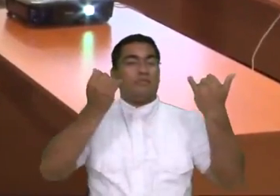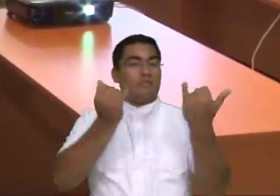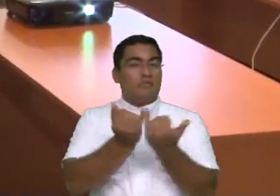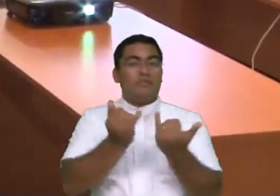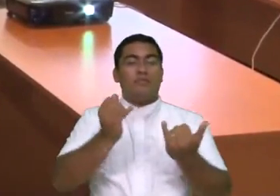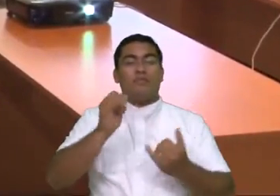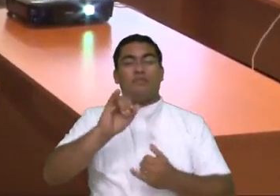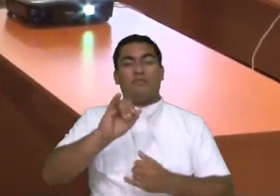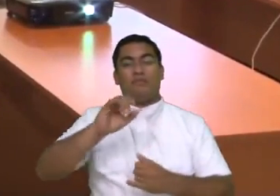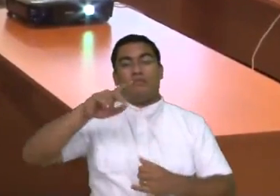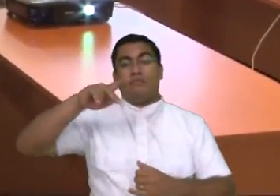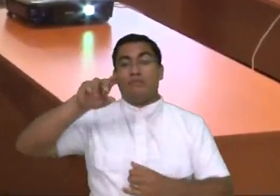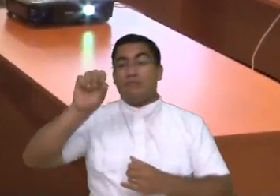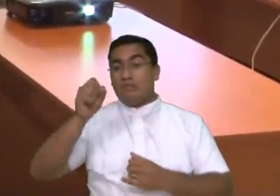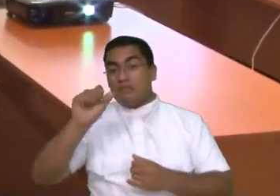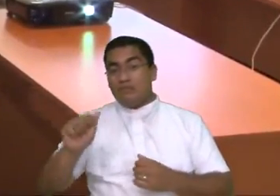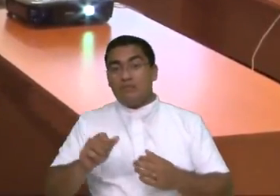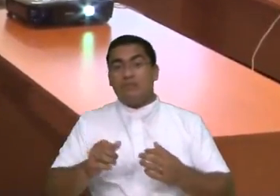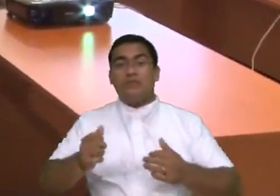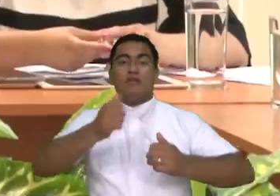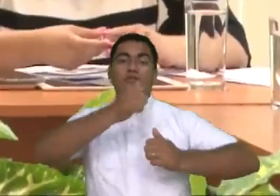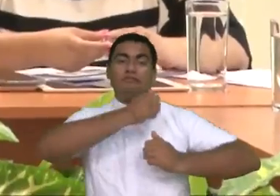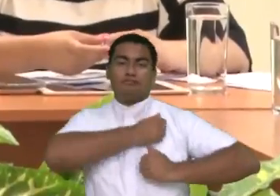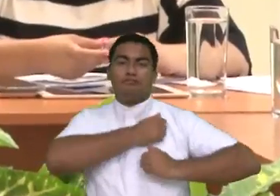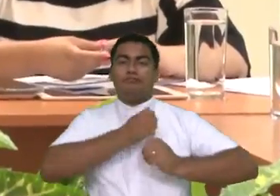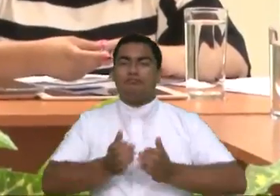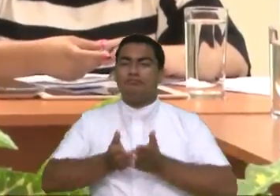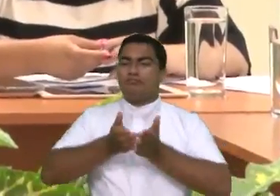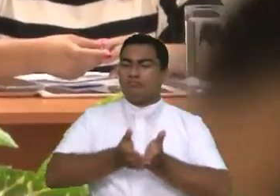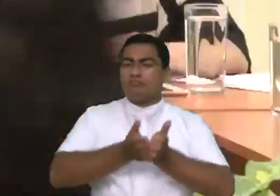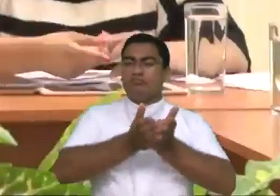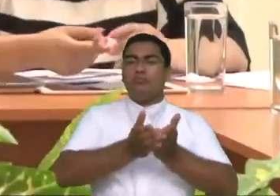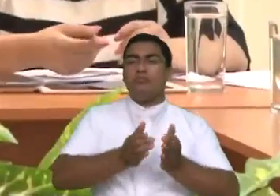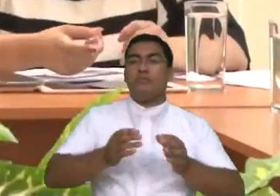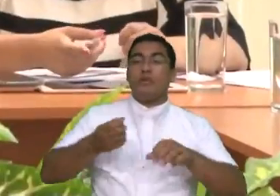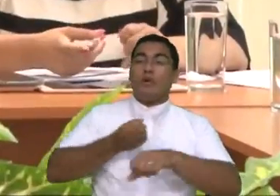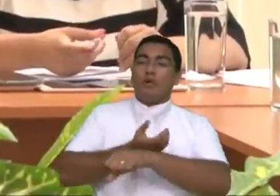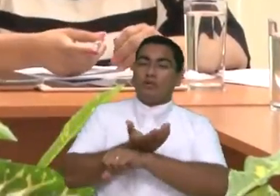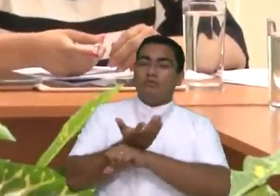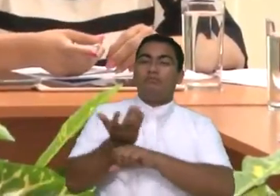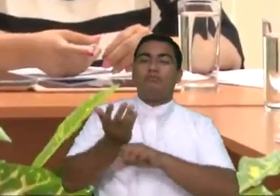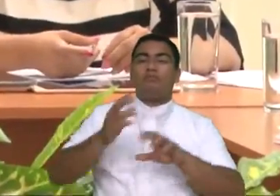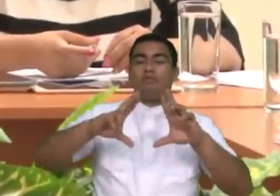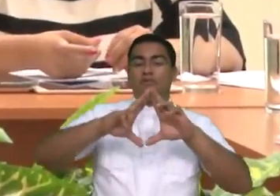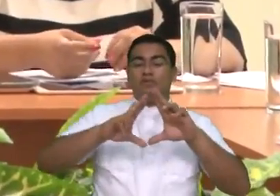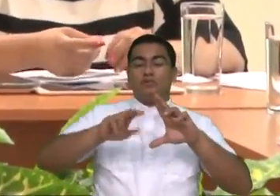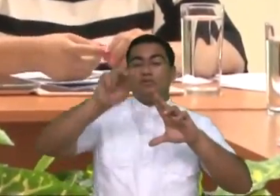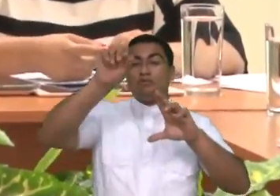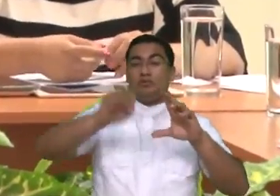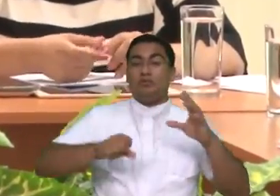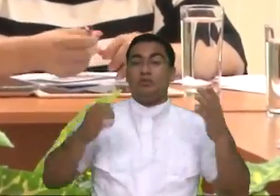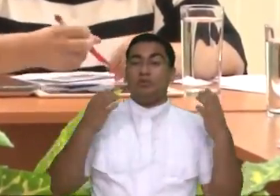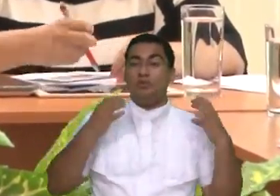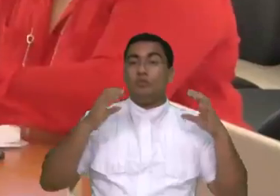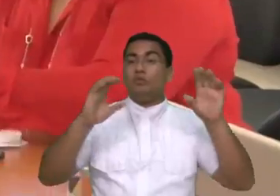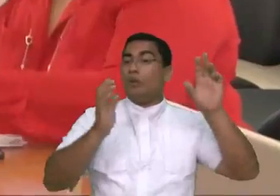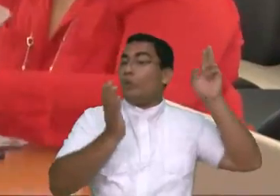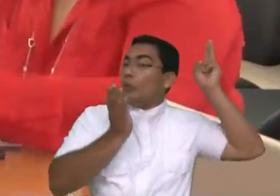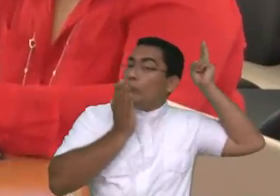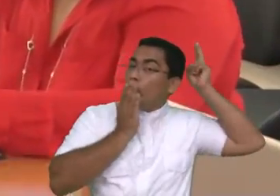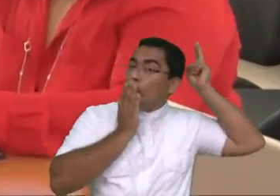Seguridad Animal, Fuerza Naval, Consejos Regionales de la Costa Caribe y la empresa privada Marina Puesta de